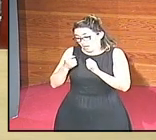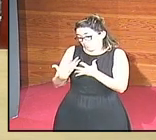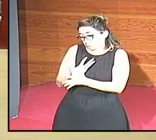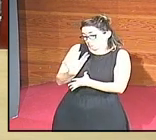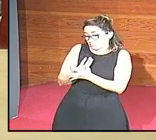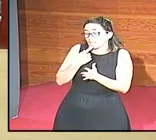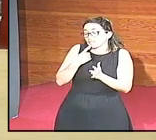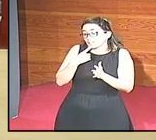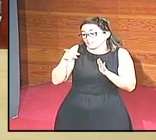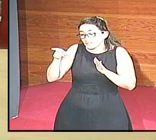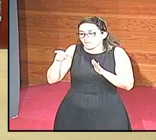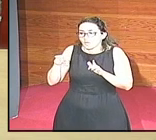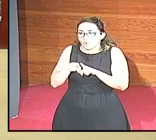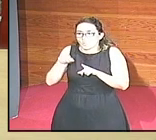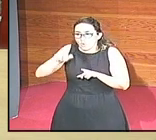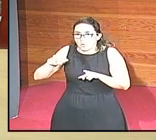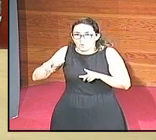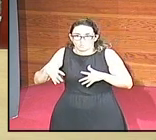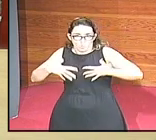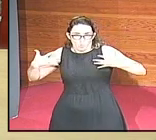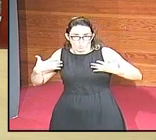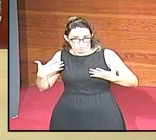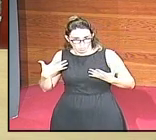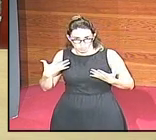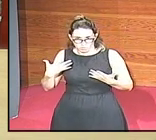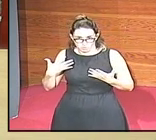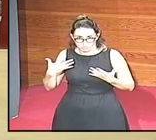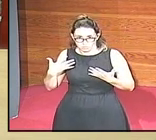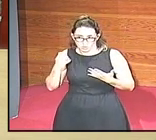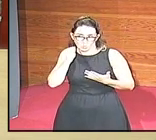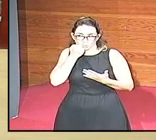que dicen que esto pilló muy de sorpresa la invasión